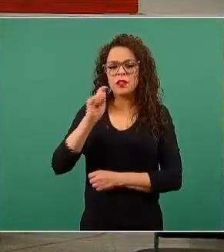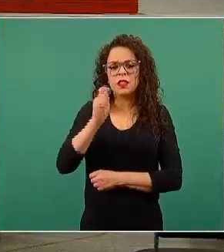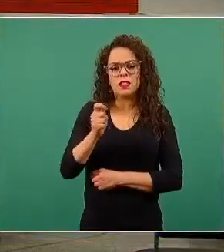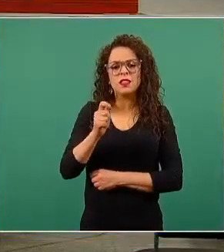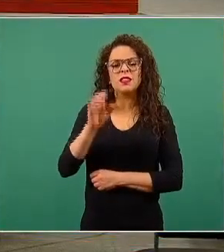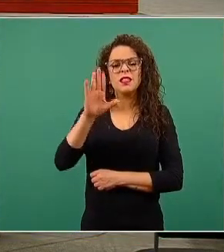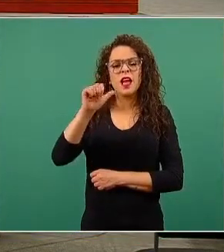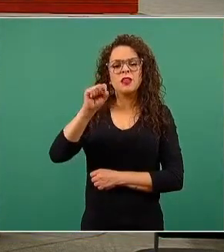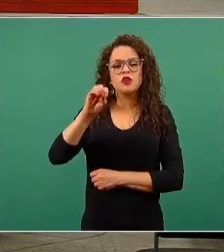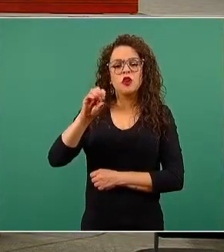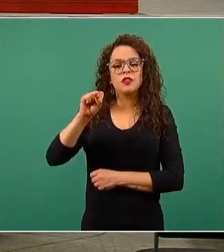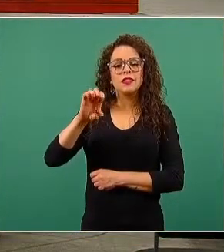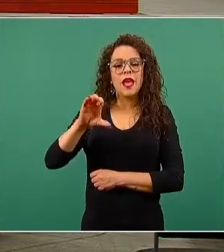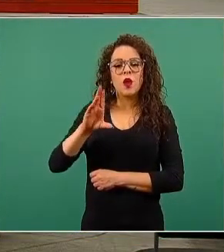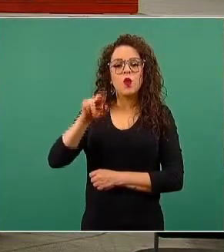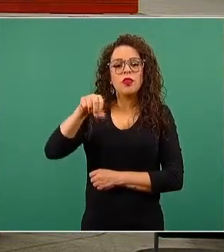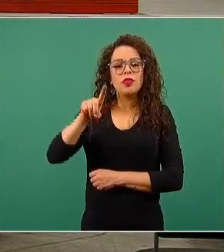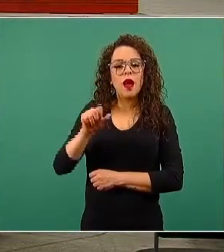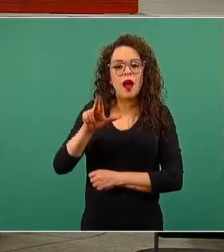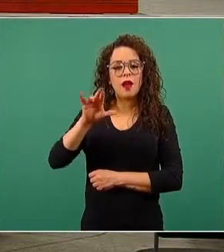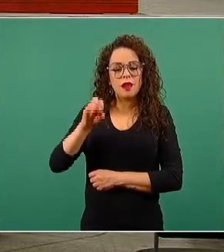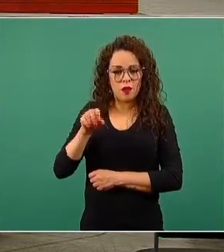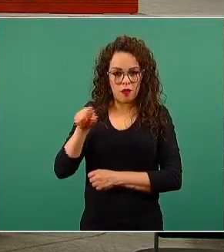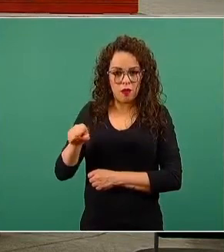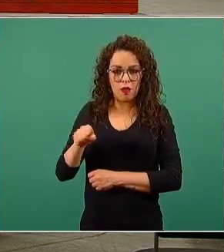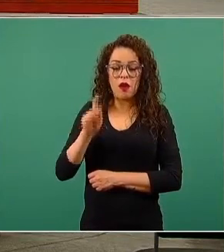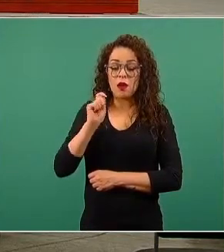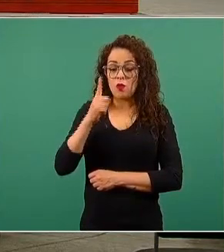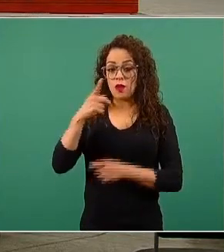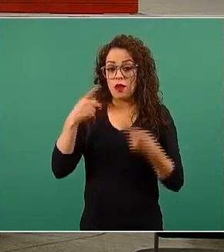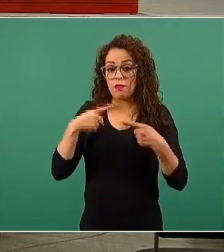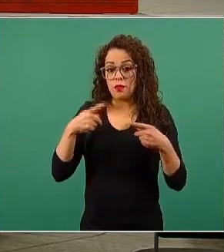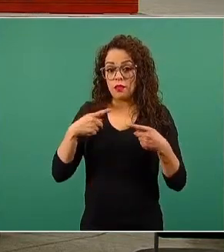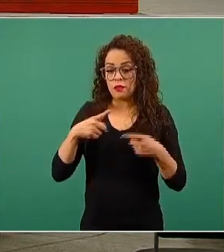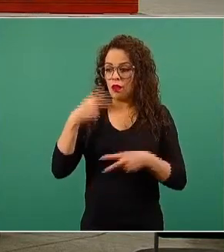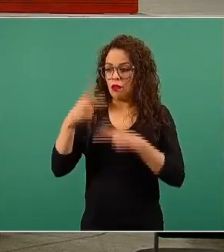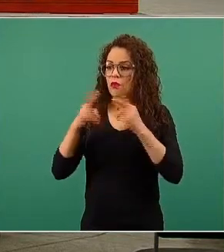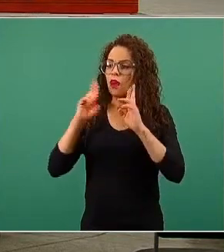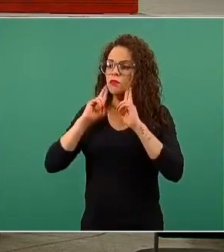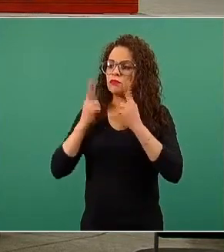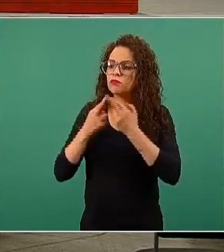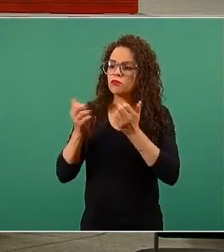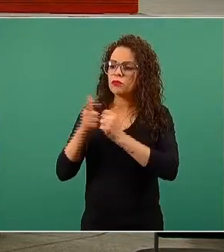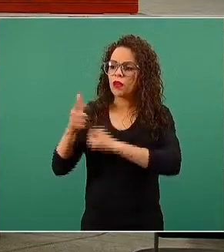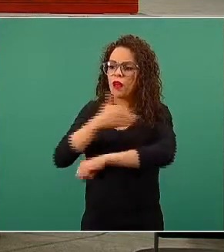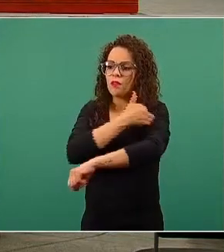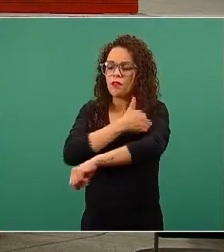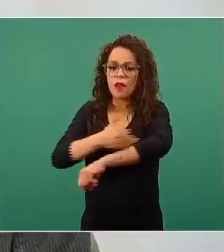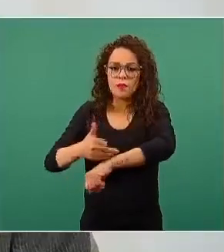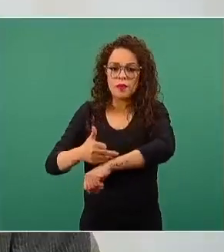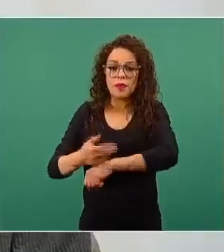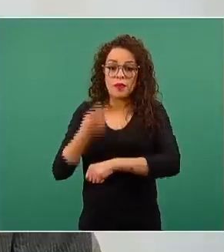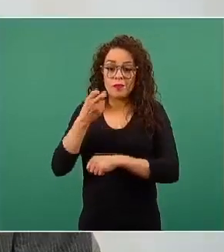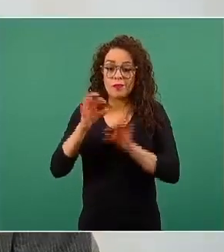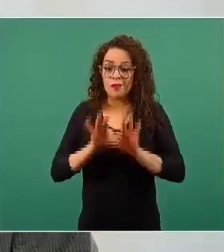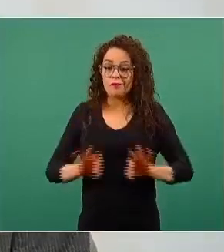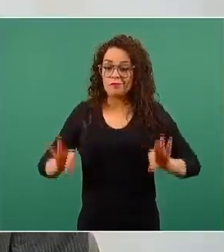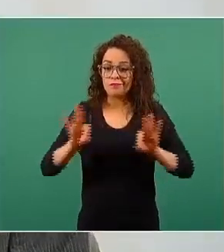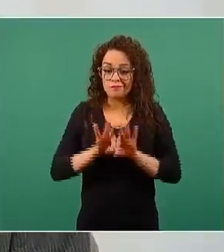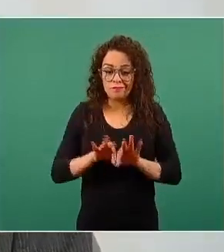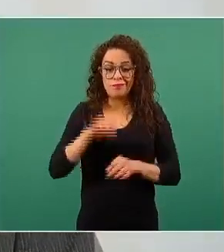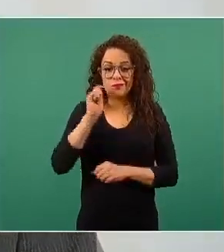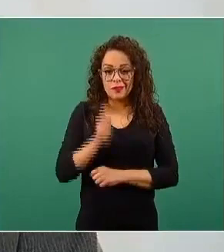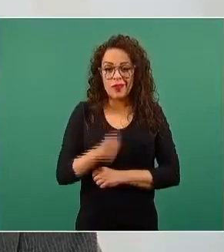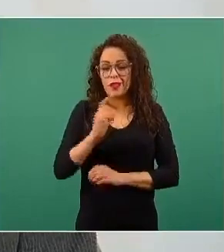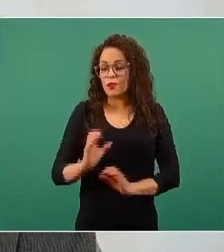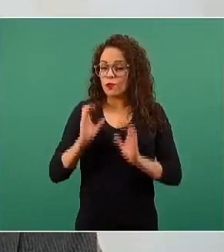secundarios, de tal manera que una de estas personas participa en una reunión familiar. Por eso la importancia de no bajar la guardia, de tener